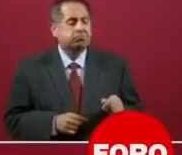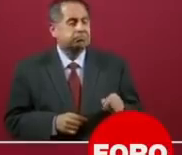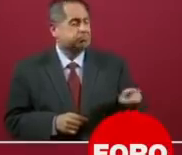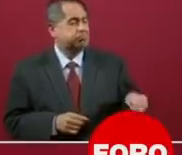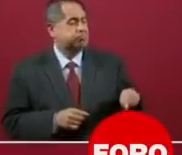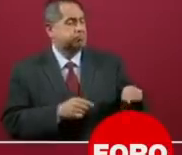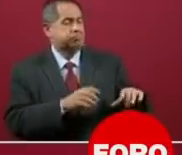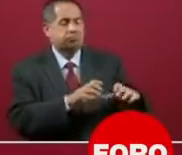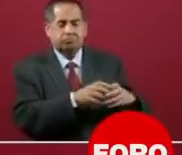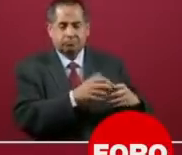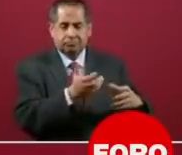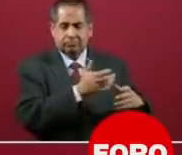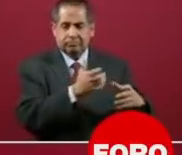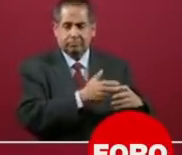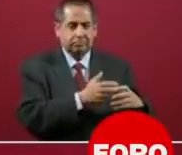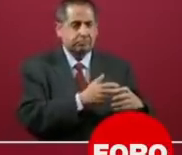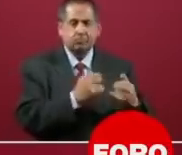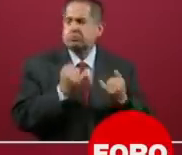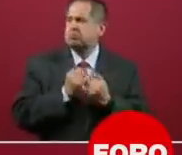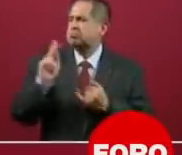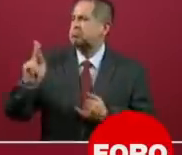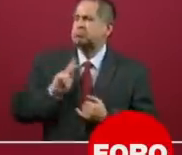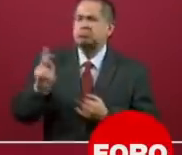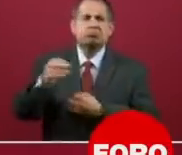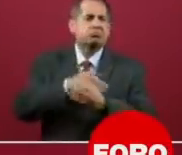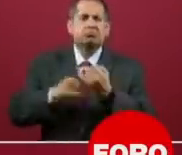lo hacen sus semejantes.